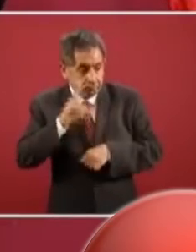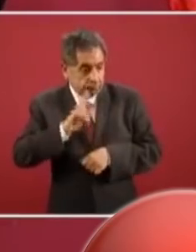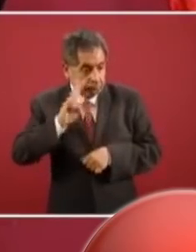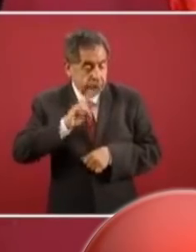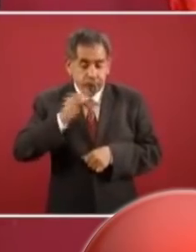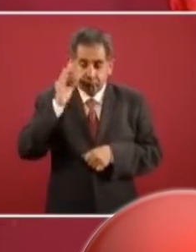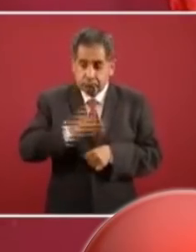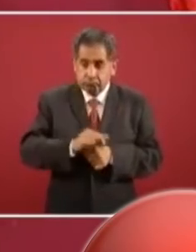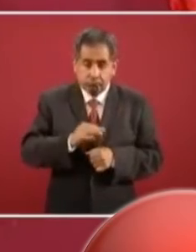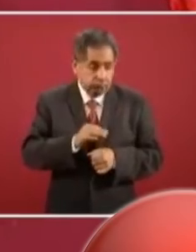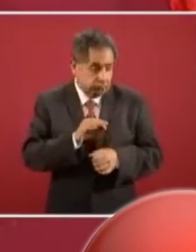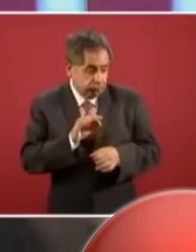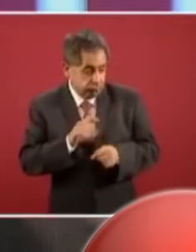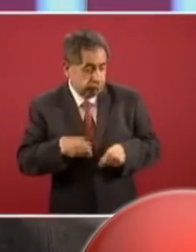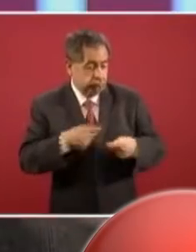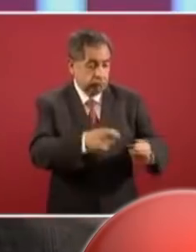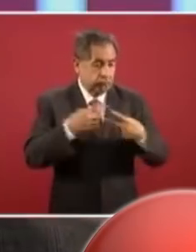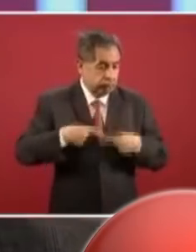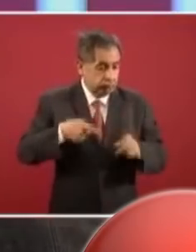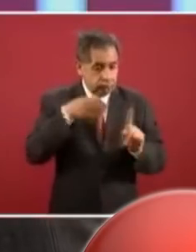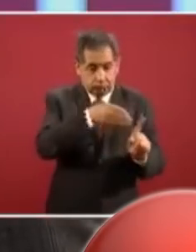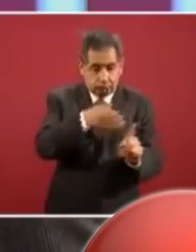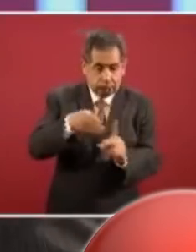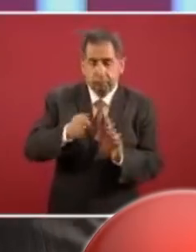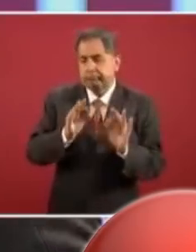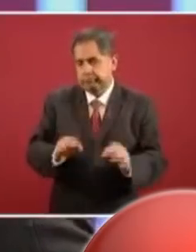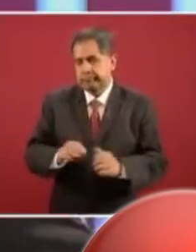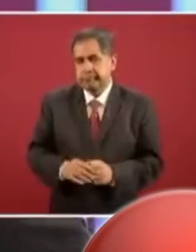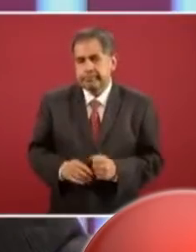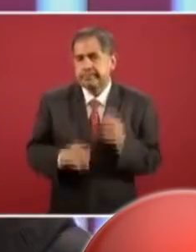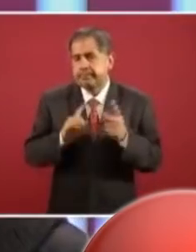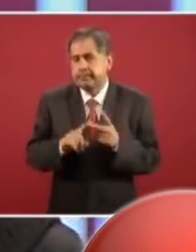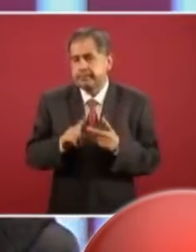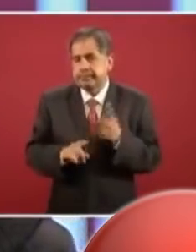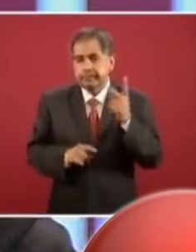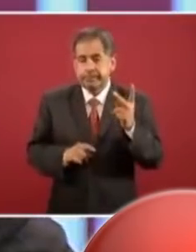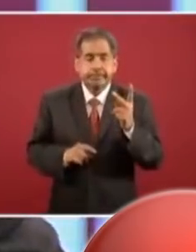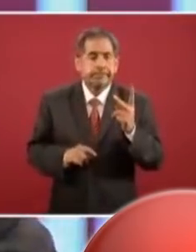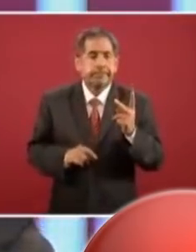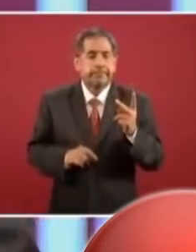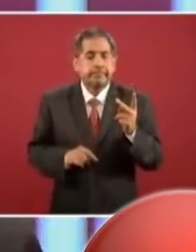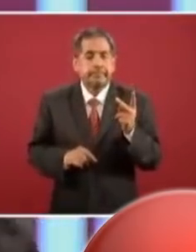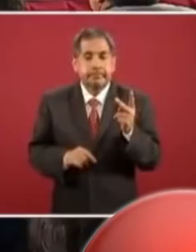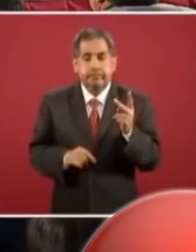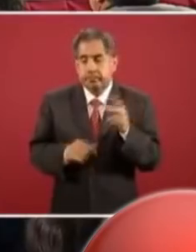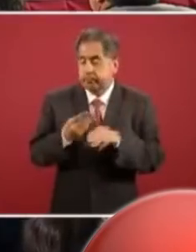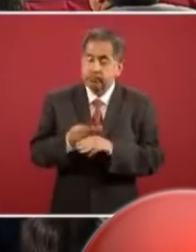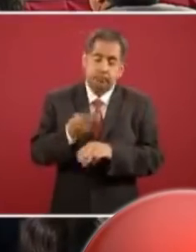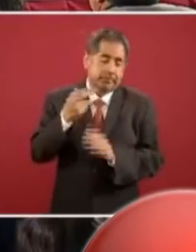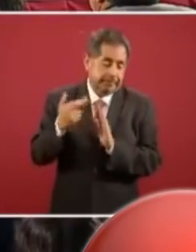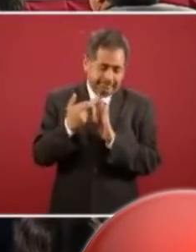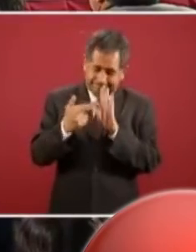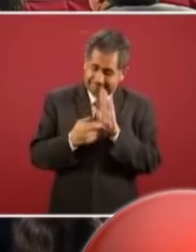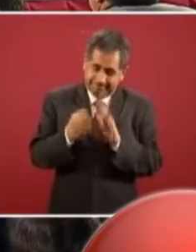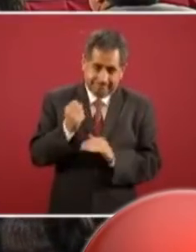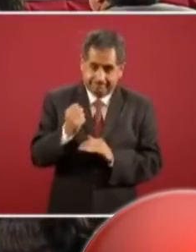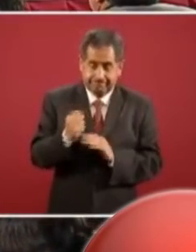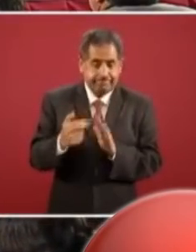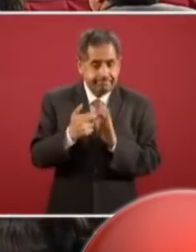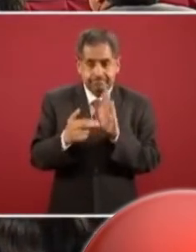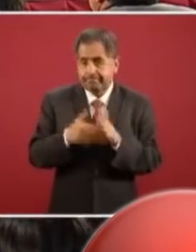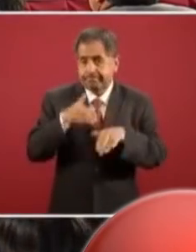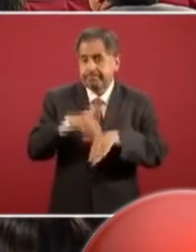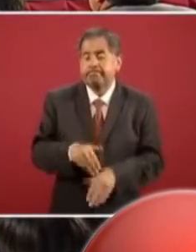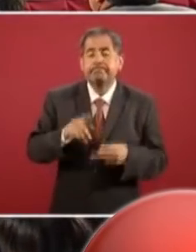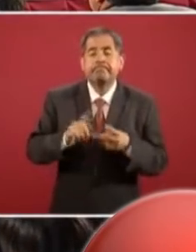la ayuda realmente llegue a los damnificados. En segundo lugar, somos muy rigurosos y seguimos muy de